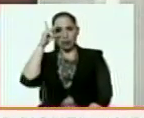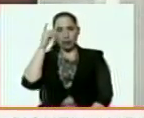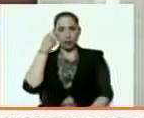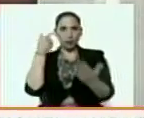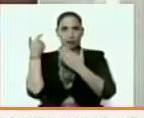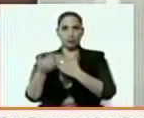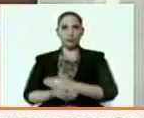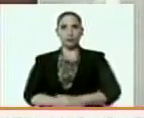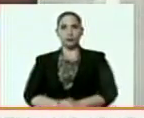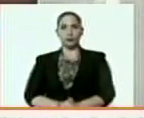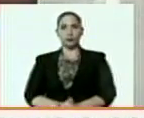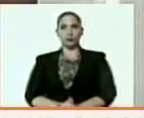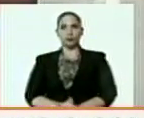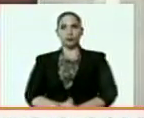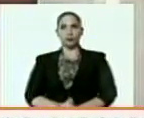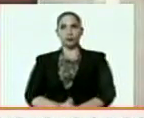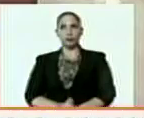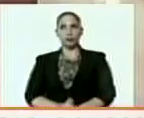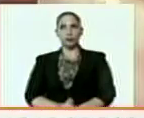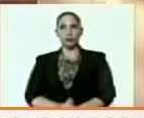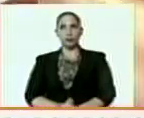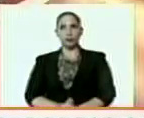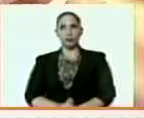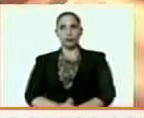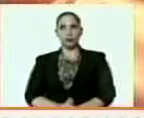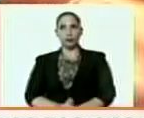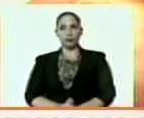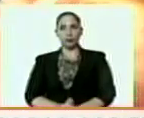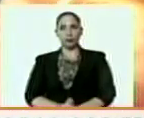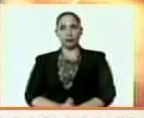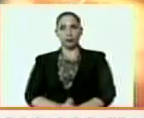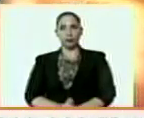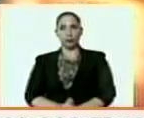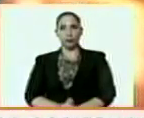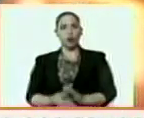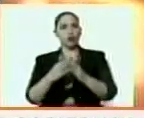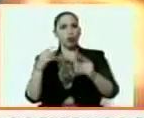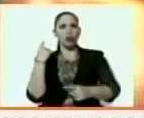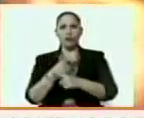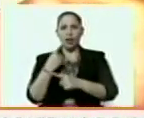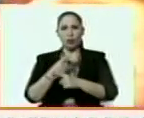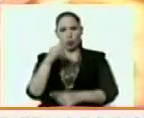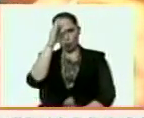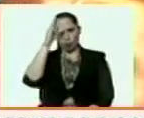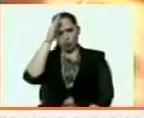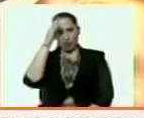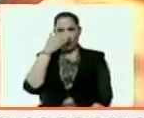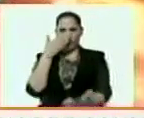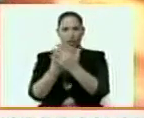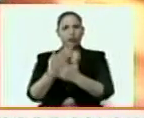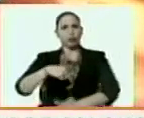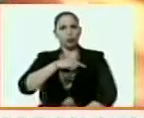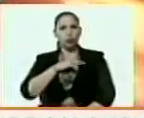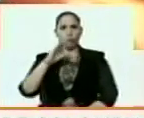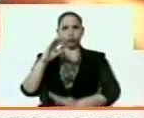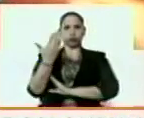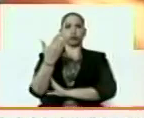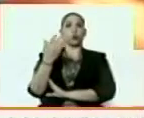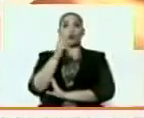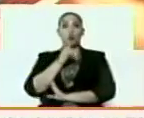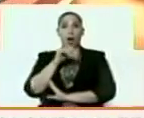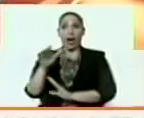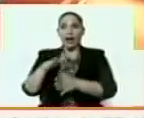escucharla. Todos los venezolanos tenemos que tener conciencia frente a lo que estamos enfrentando. No es una gran